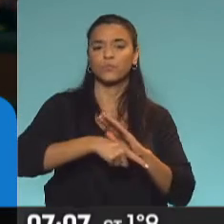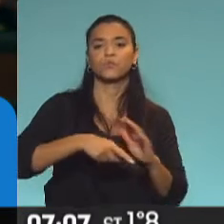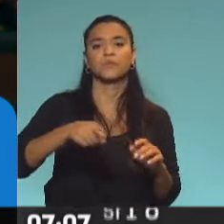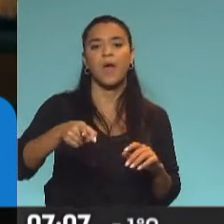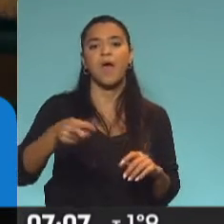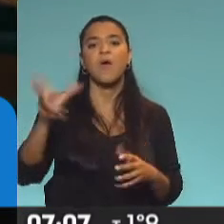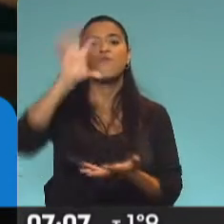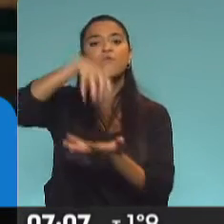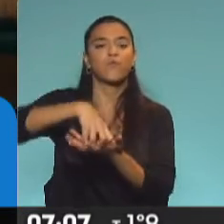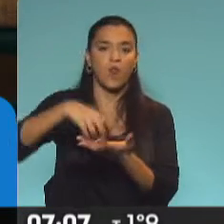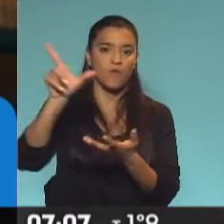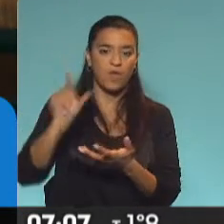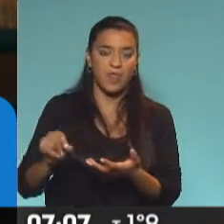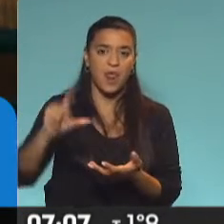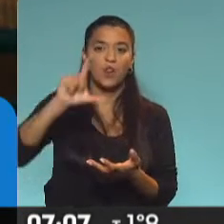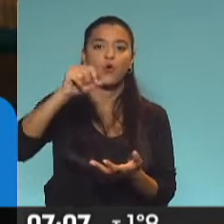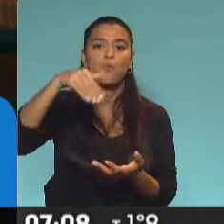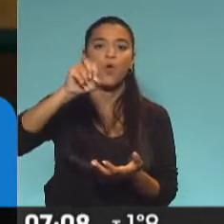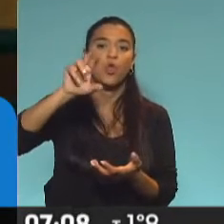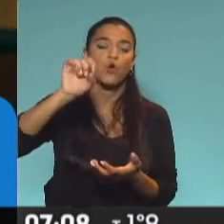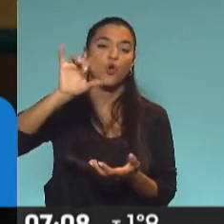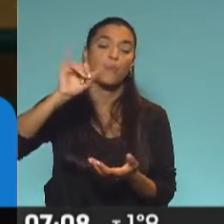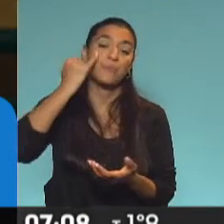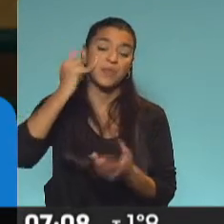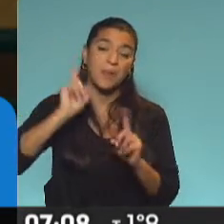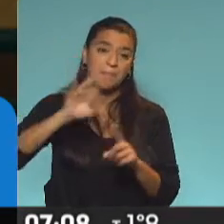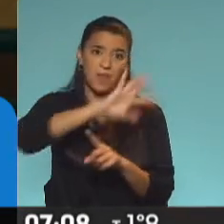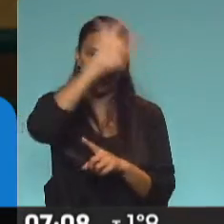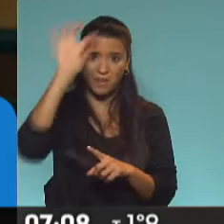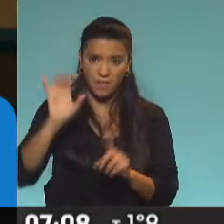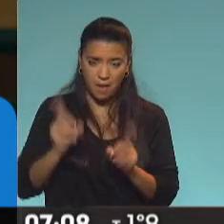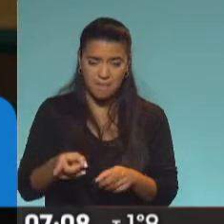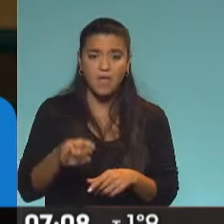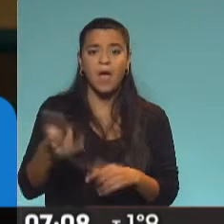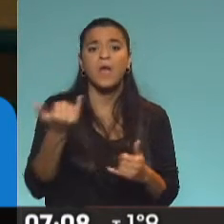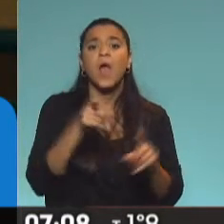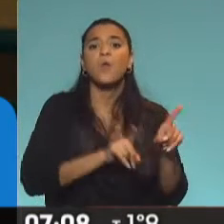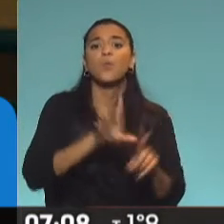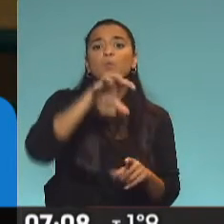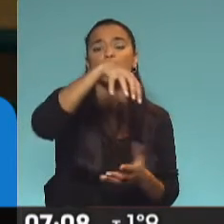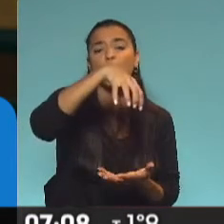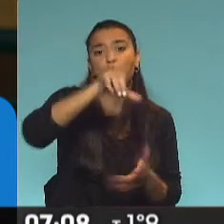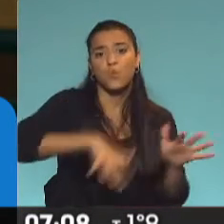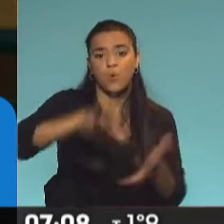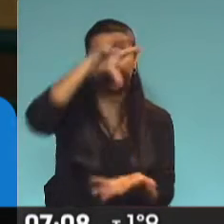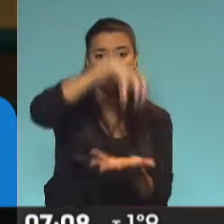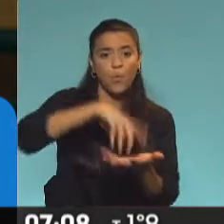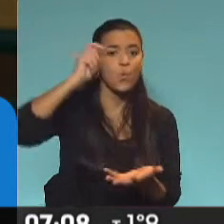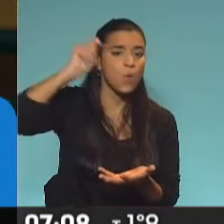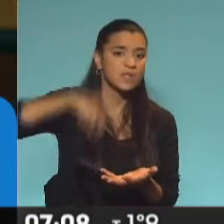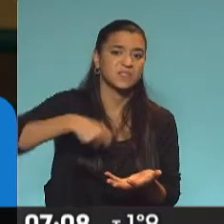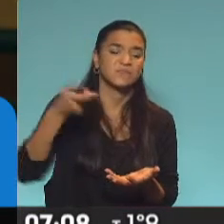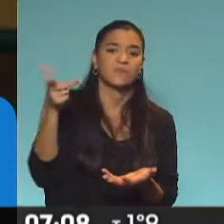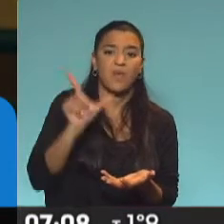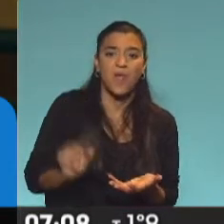federal. En el de Comodoro Pi sí, pero también en el resto del país. Hay que tener en cuenta que hay lugares donde hay un juez federal con competencias múltiples, es